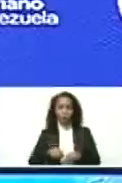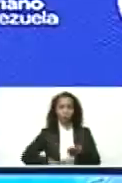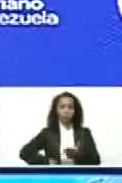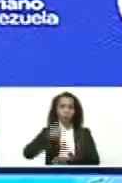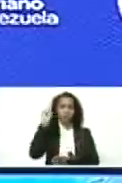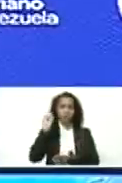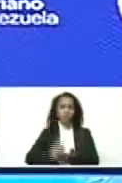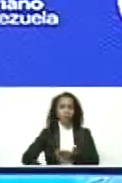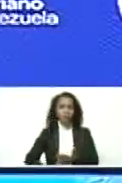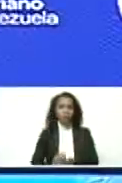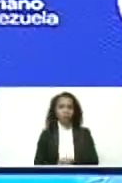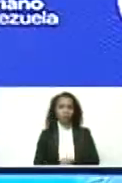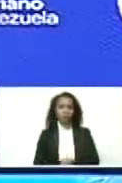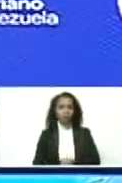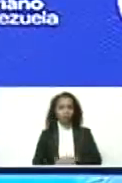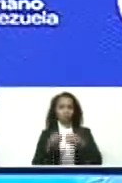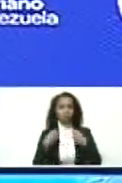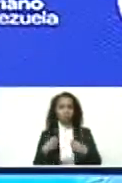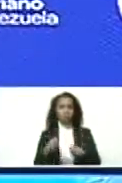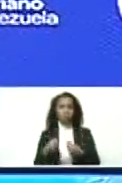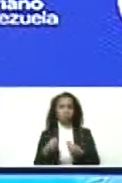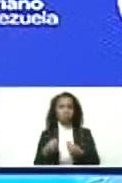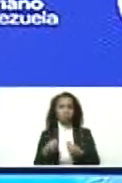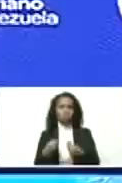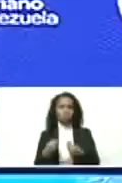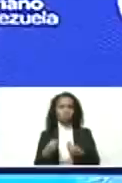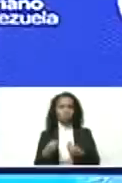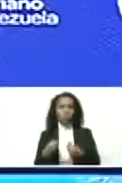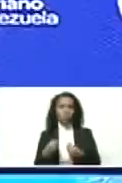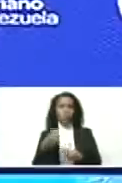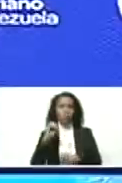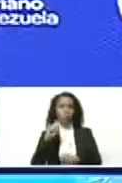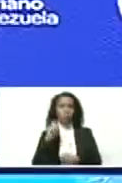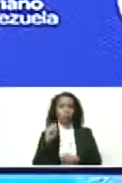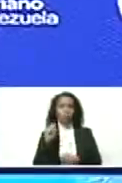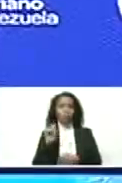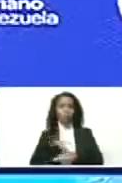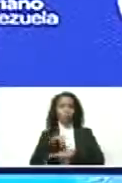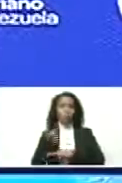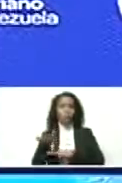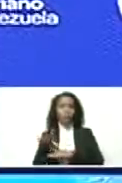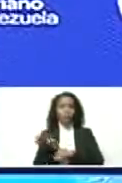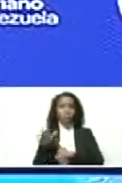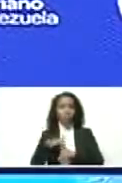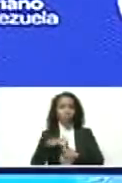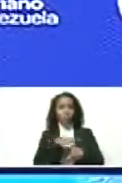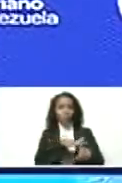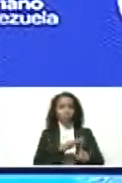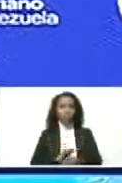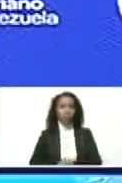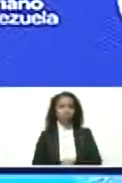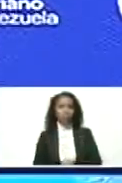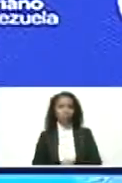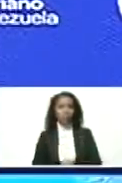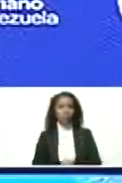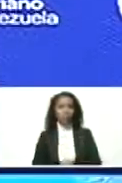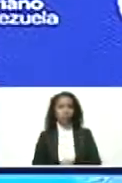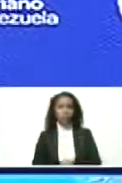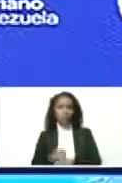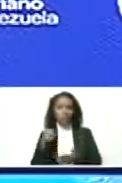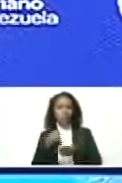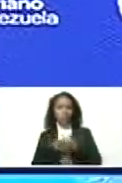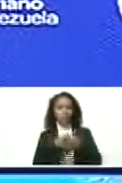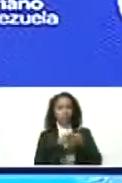firmados para que la OTAN deje el acoso y las